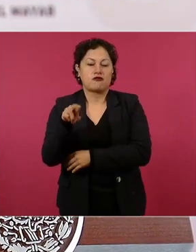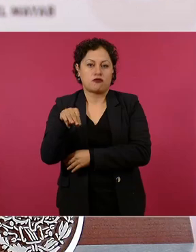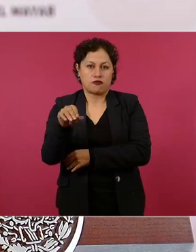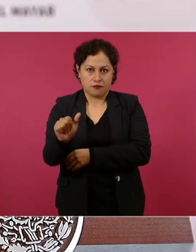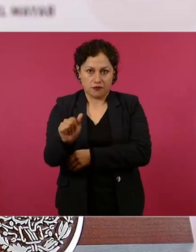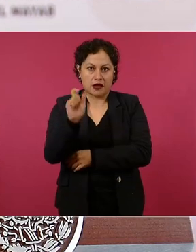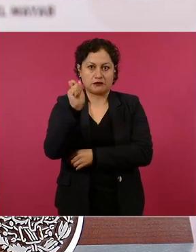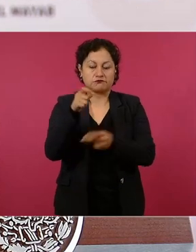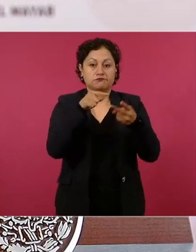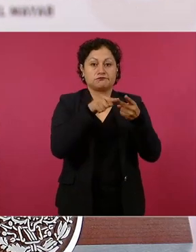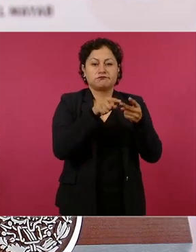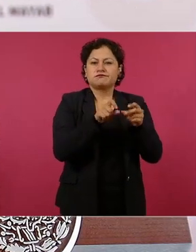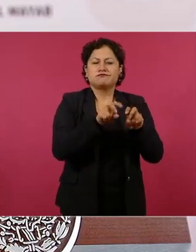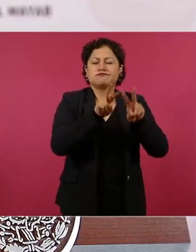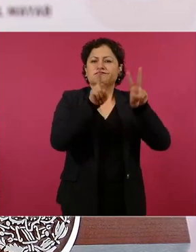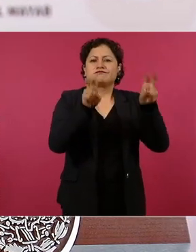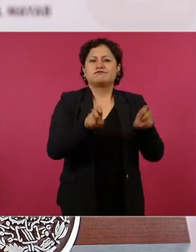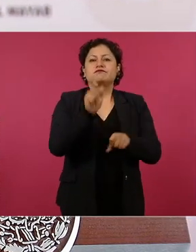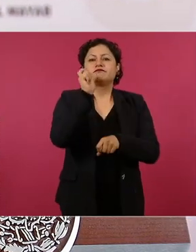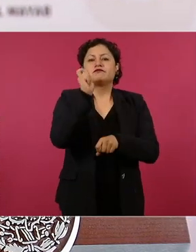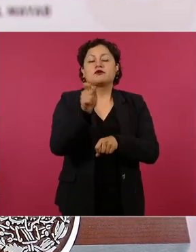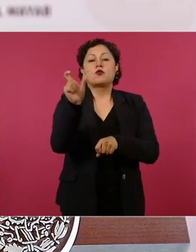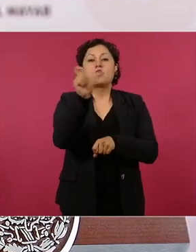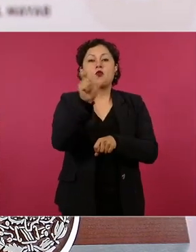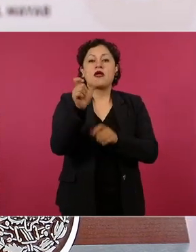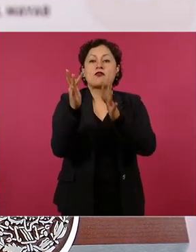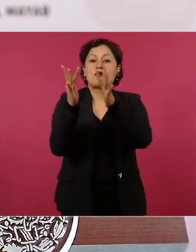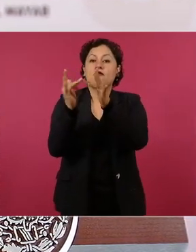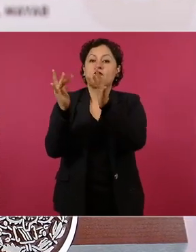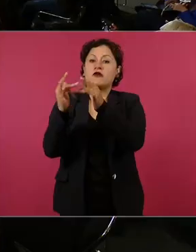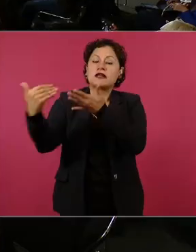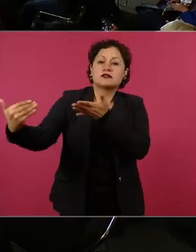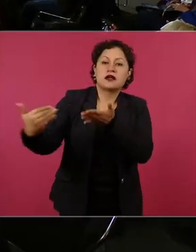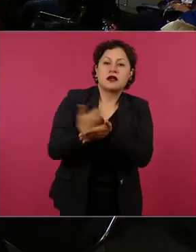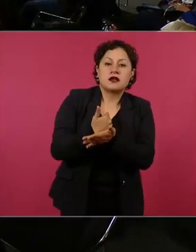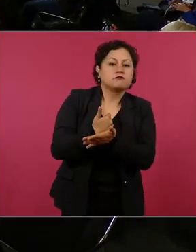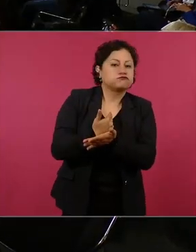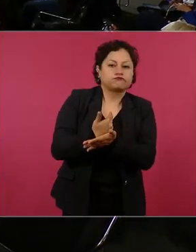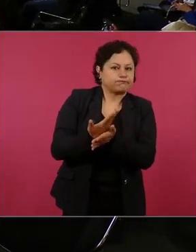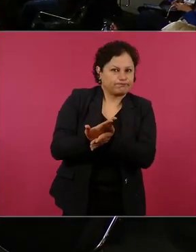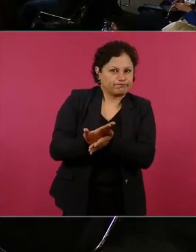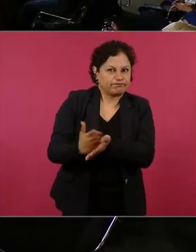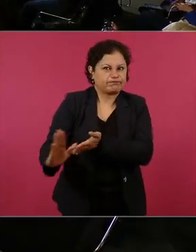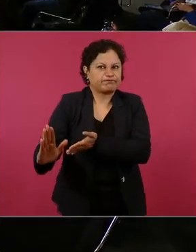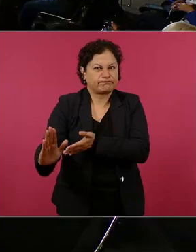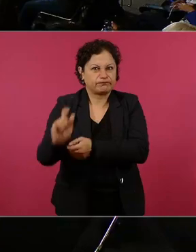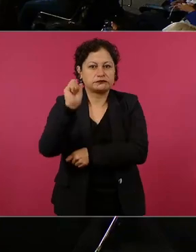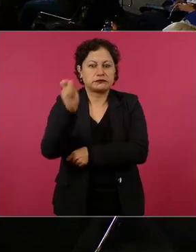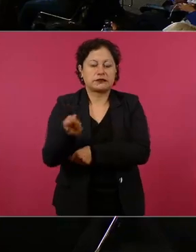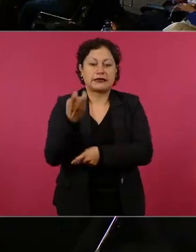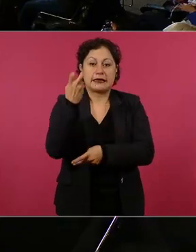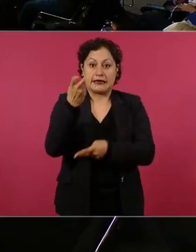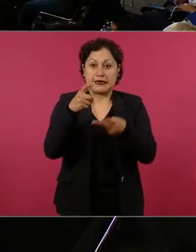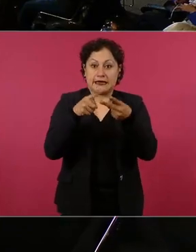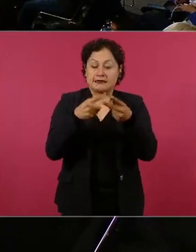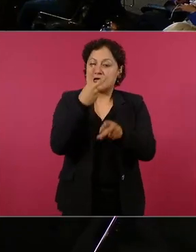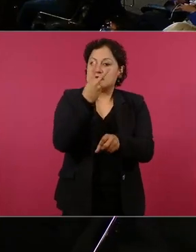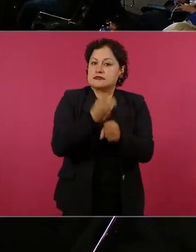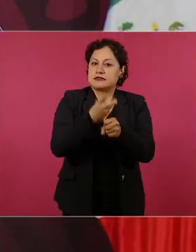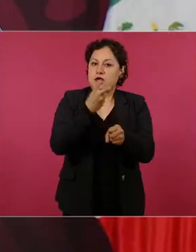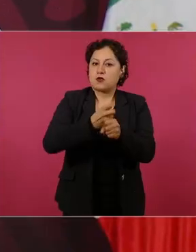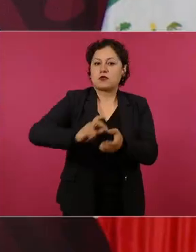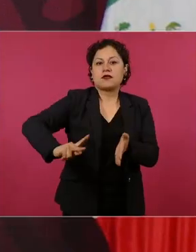contra la intervención francesa y se logró la segunda independencia de